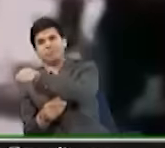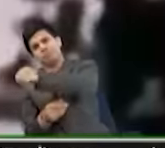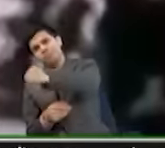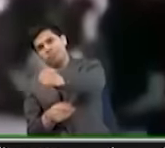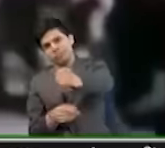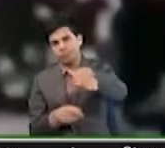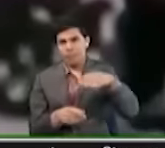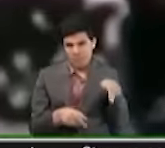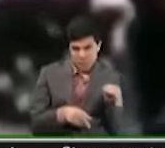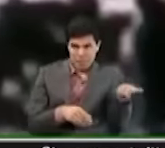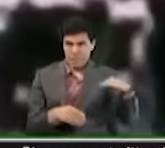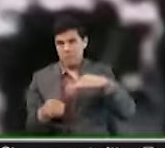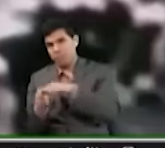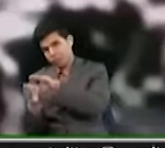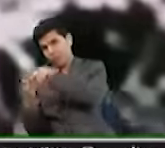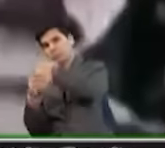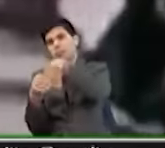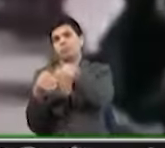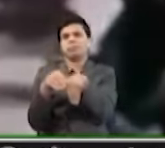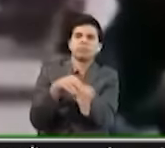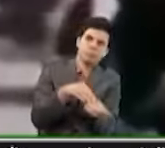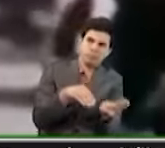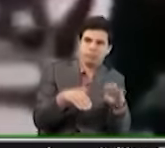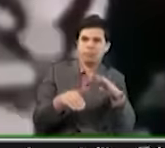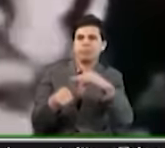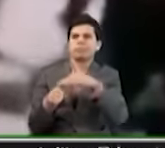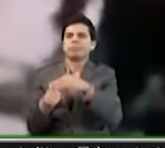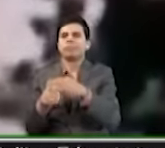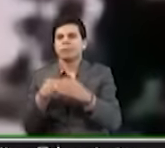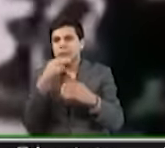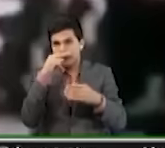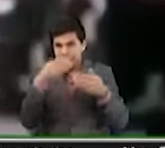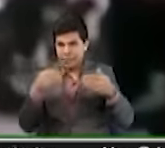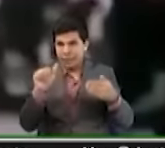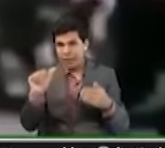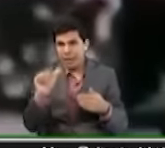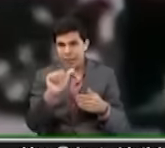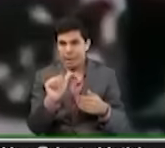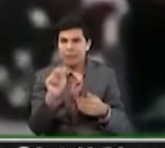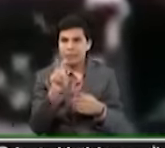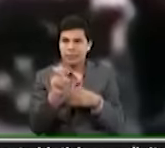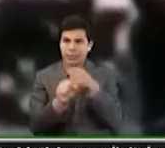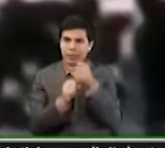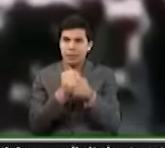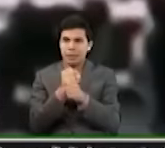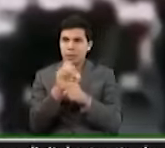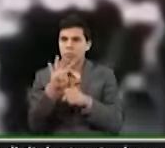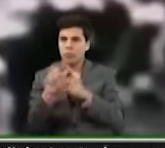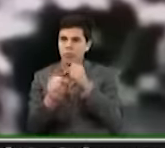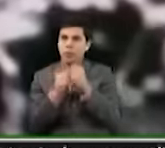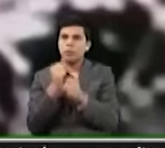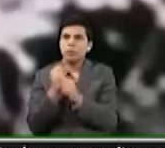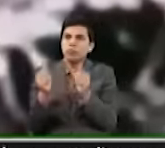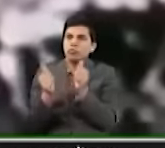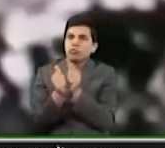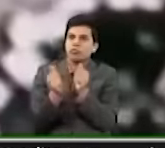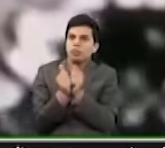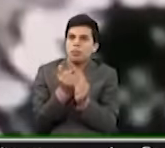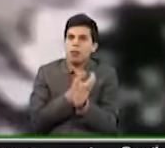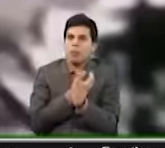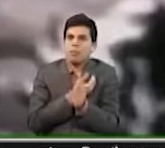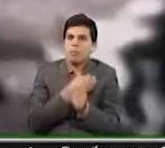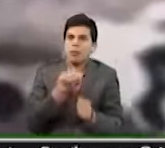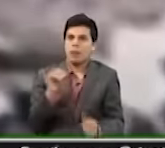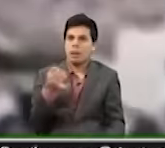lado derecho, subiéndose al otro andén, atropellando a 2 niñas de 7 y 9 años sangileñas, quienes iban con su mamá, Janet Pinto